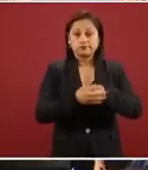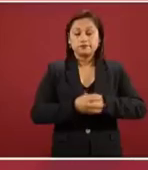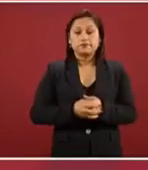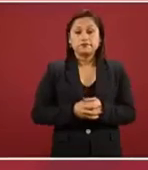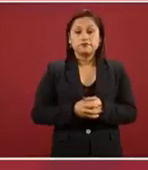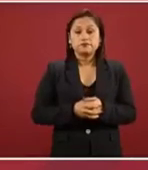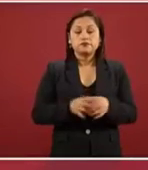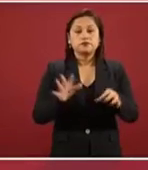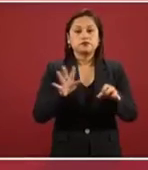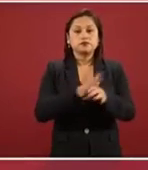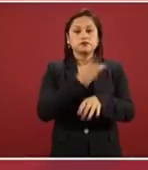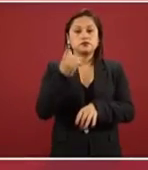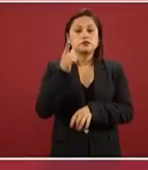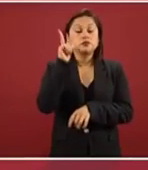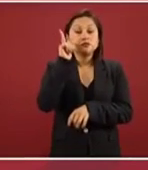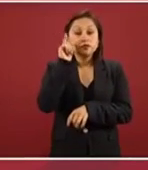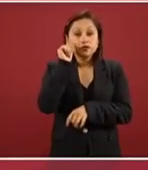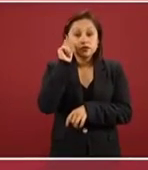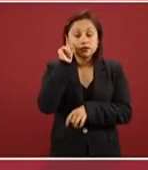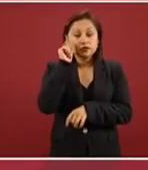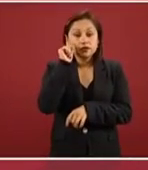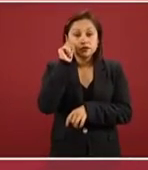porque mañana